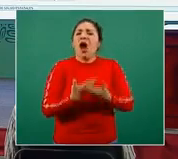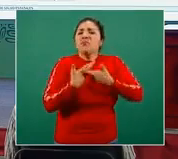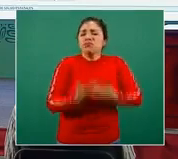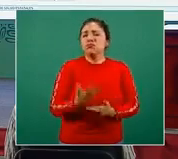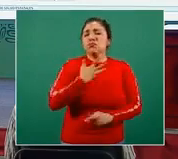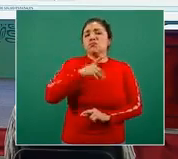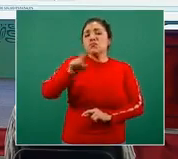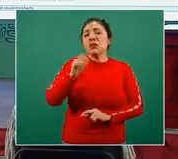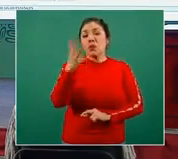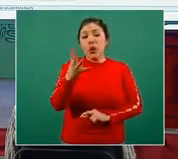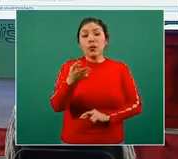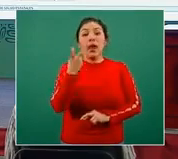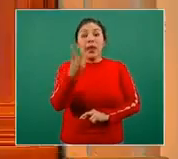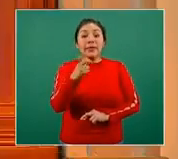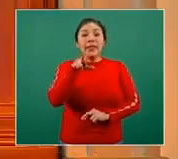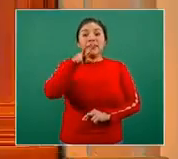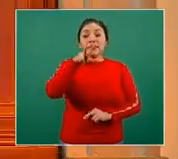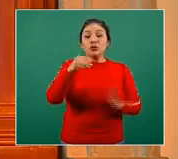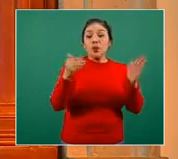y a nivel nacional